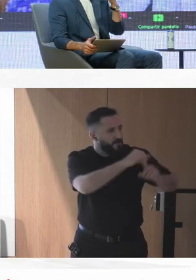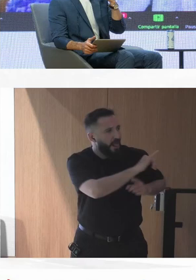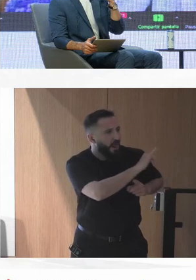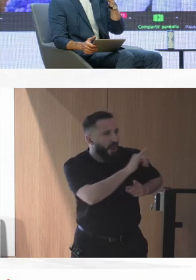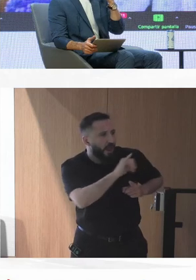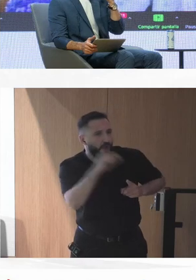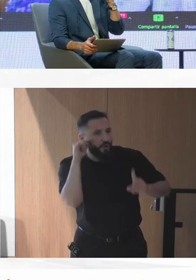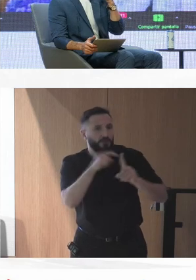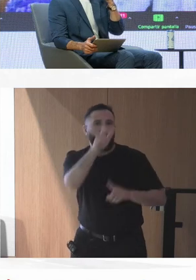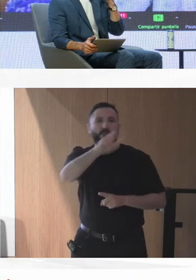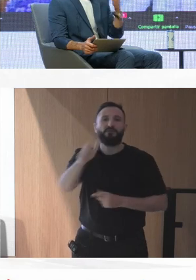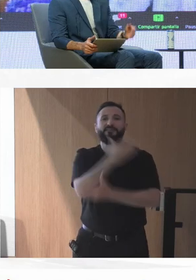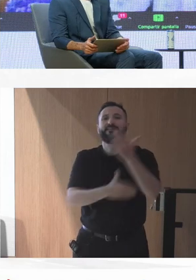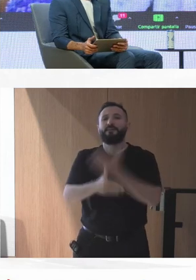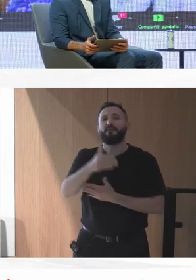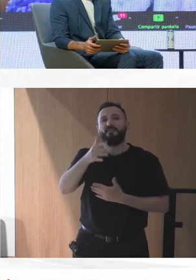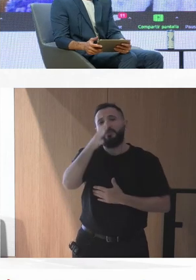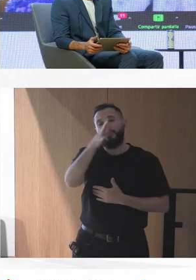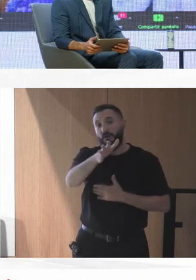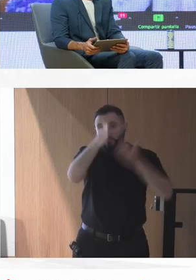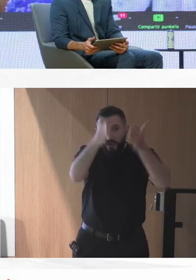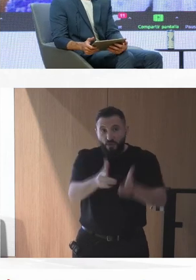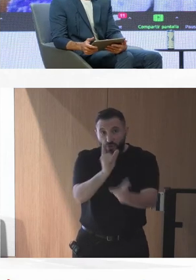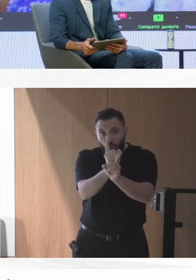apoyar a los acusados con discapacidad.